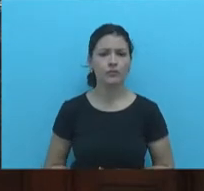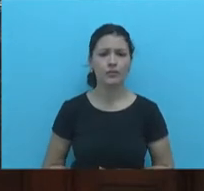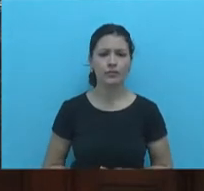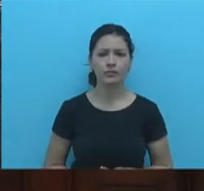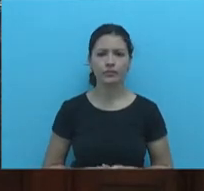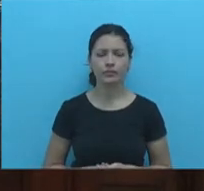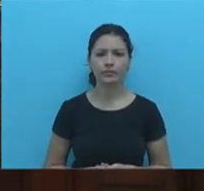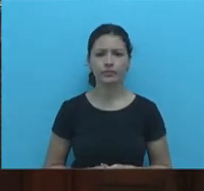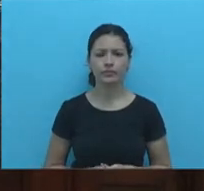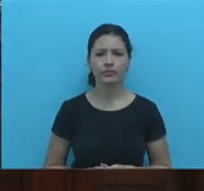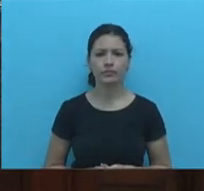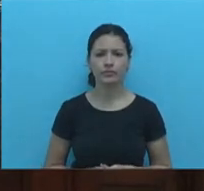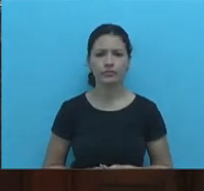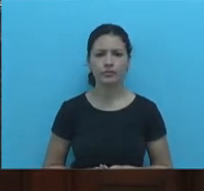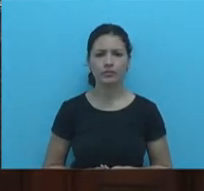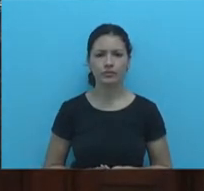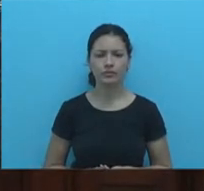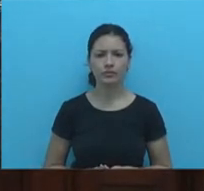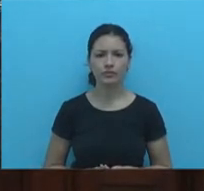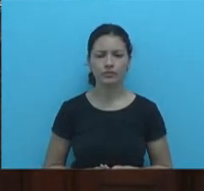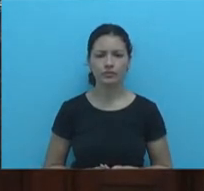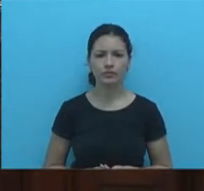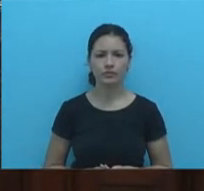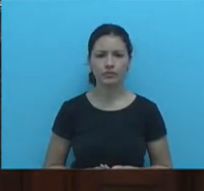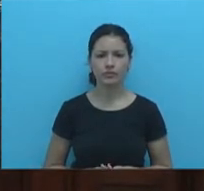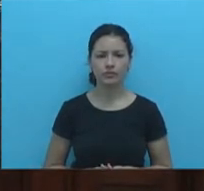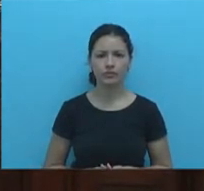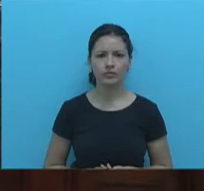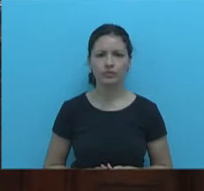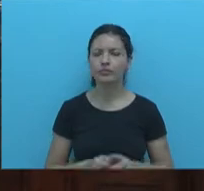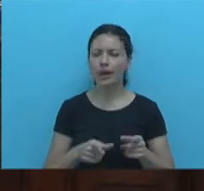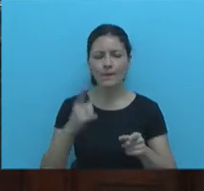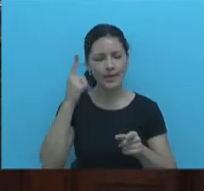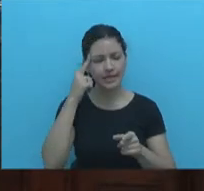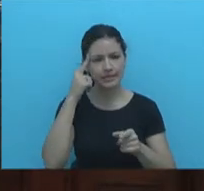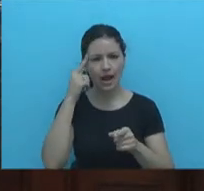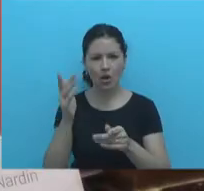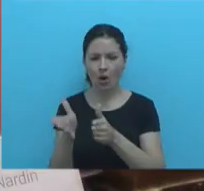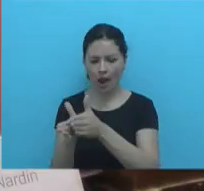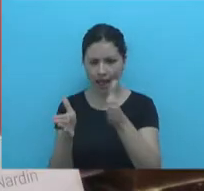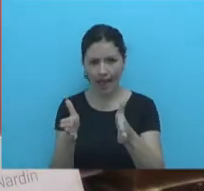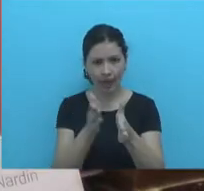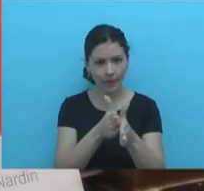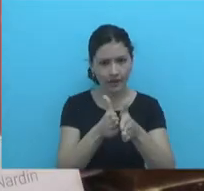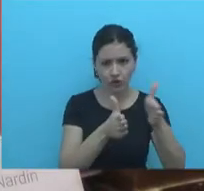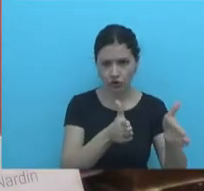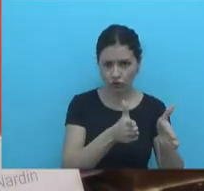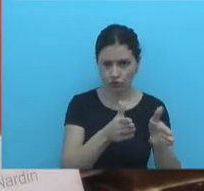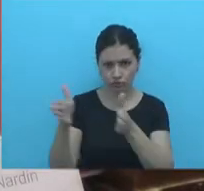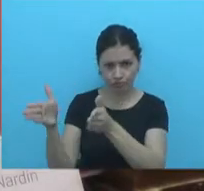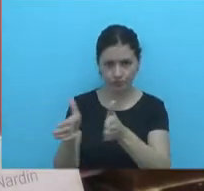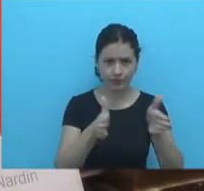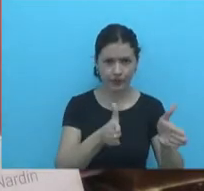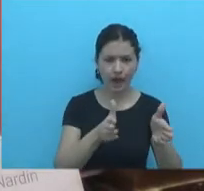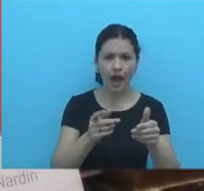Sí. Se busca en parte como nosotros lo habíamos pensado en dividir en etapas, que el tiempo no está determinado en cada etapa,